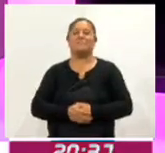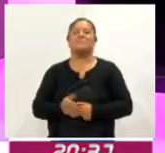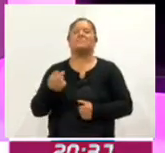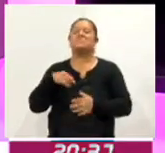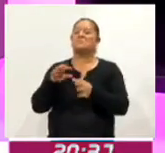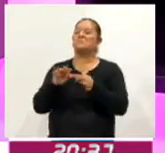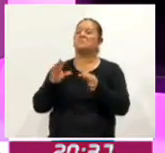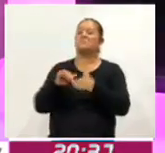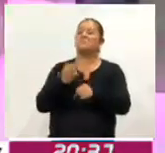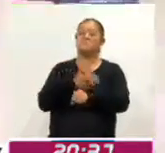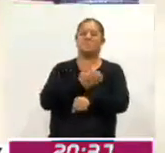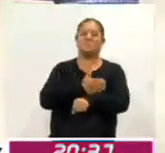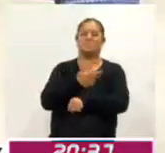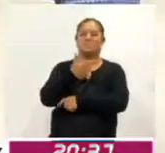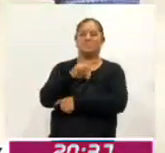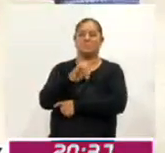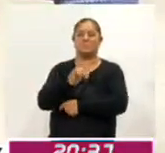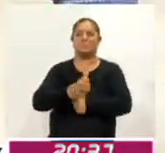Giovanni Valdés.